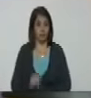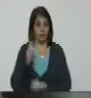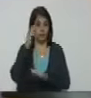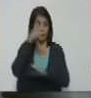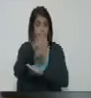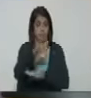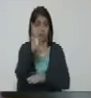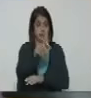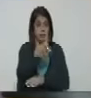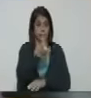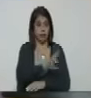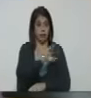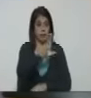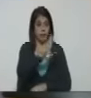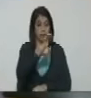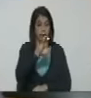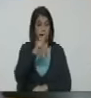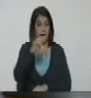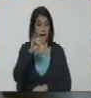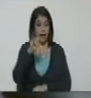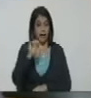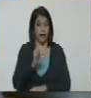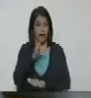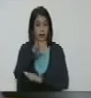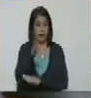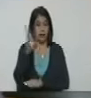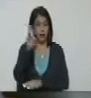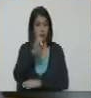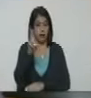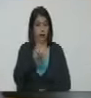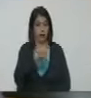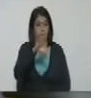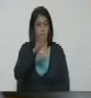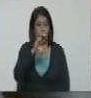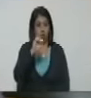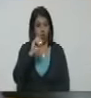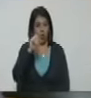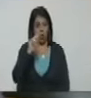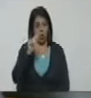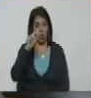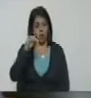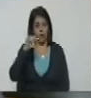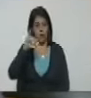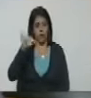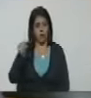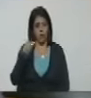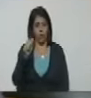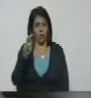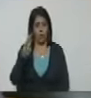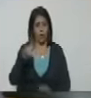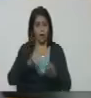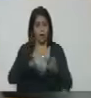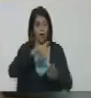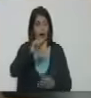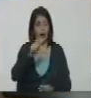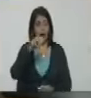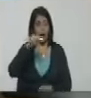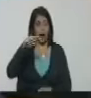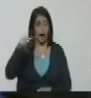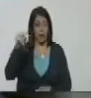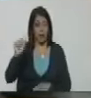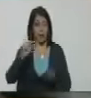la República de Benín, concurrente ante la República de Côte d'Ivoire, República de Ghana, República Togolesa y como